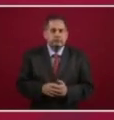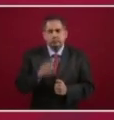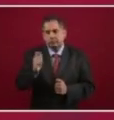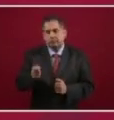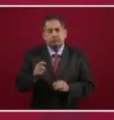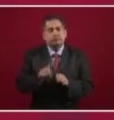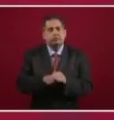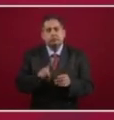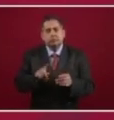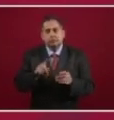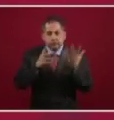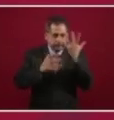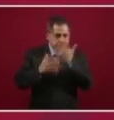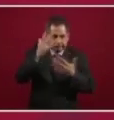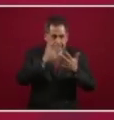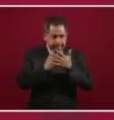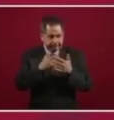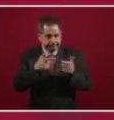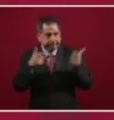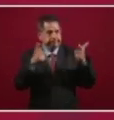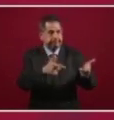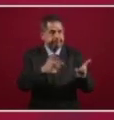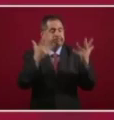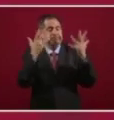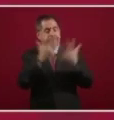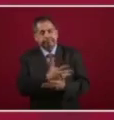una confusión